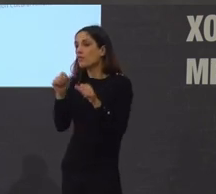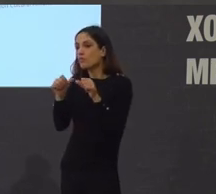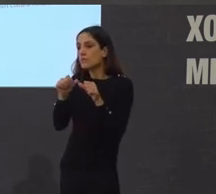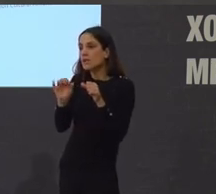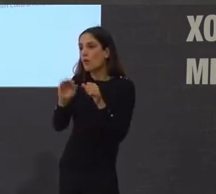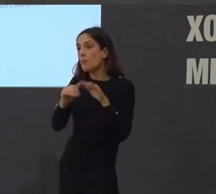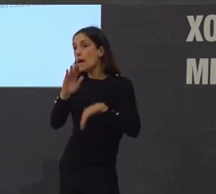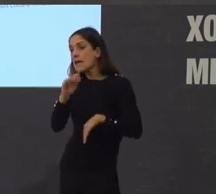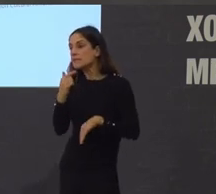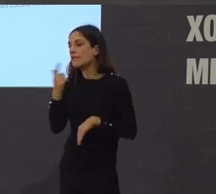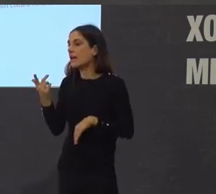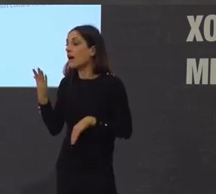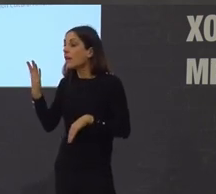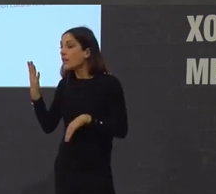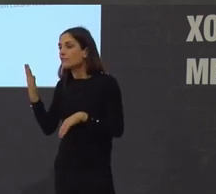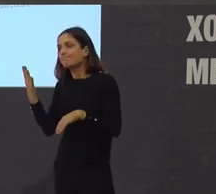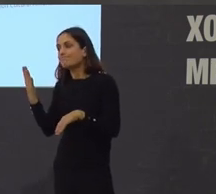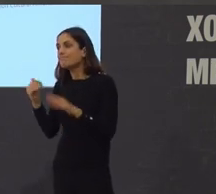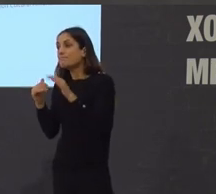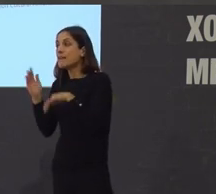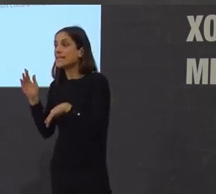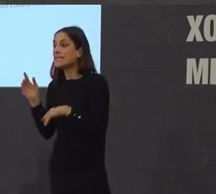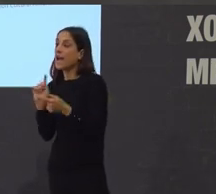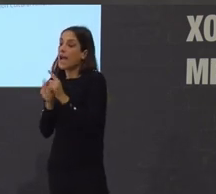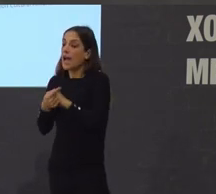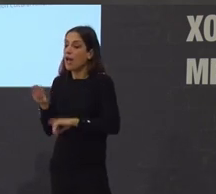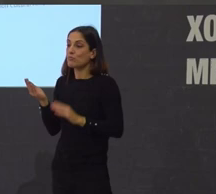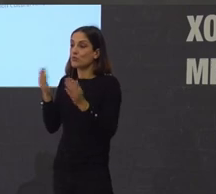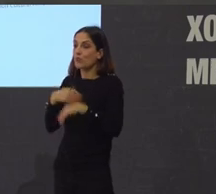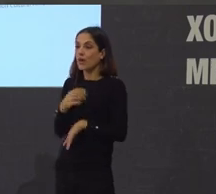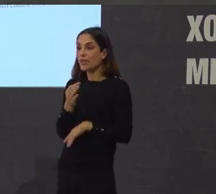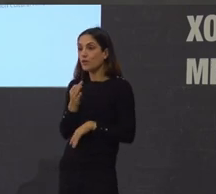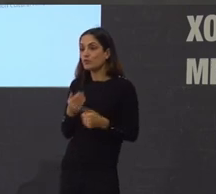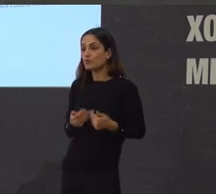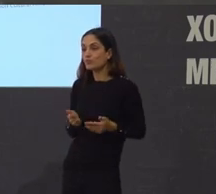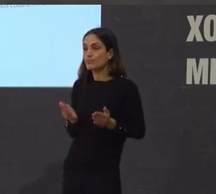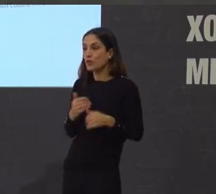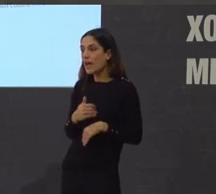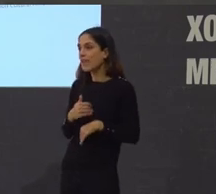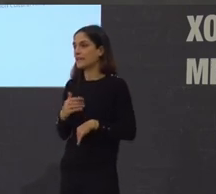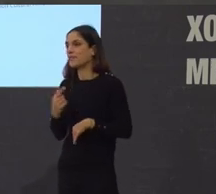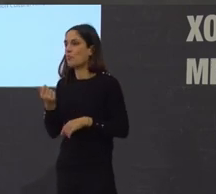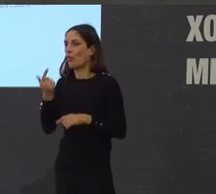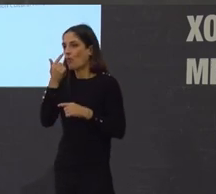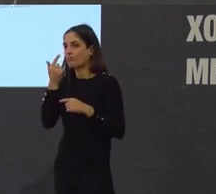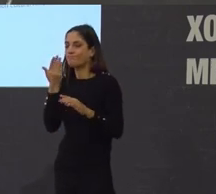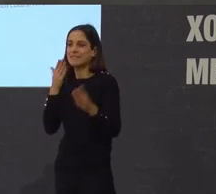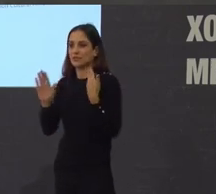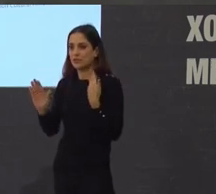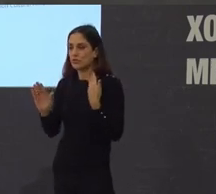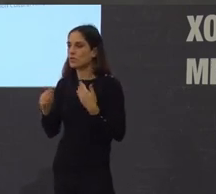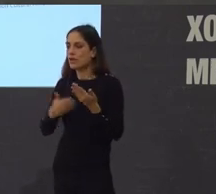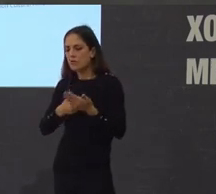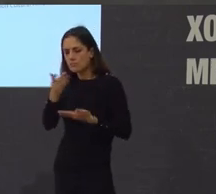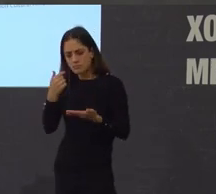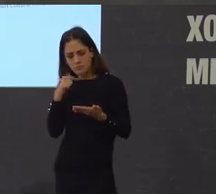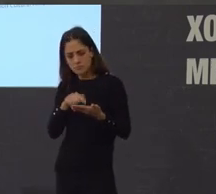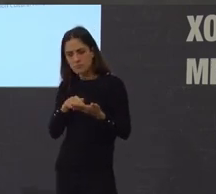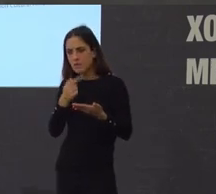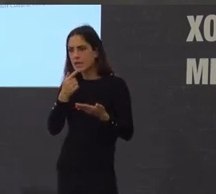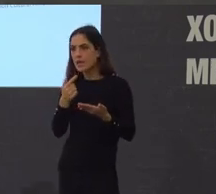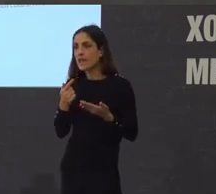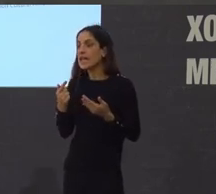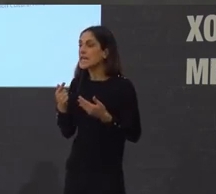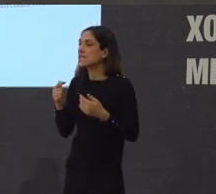no contribuir alegando no tener suelto y ahora ven advertencia del periódico del señor gobernador hay mucho rojo